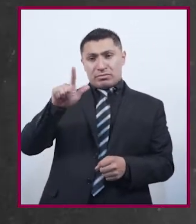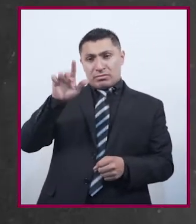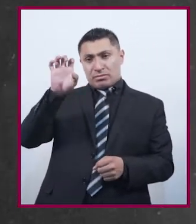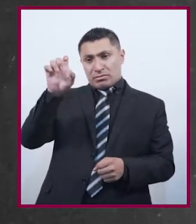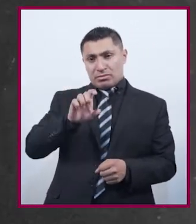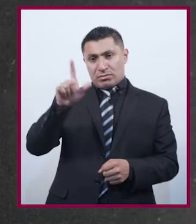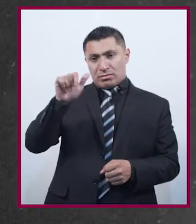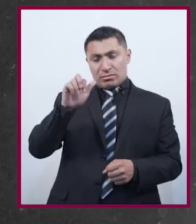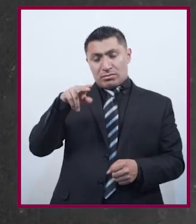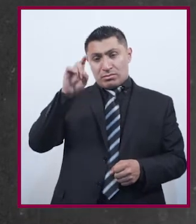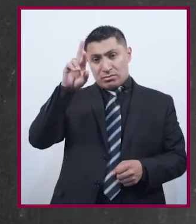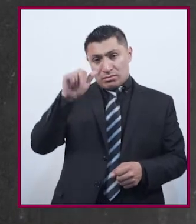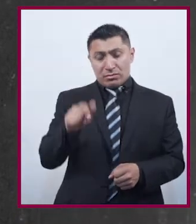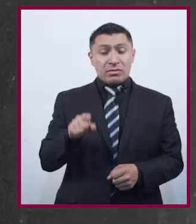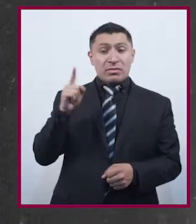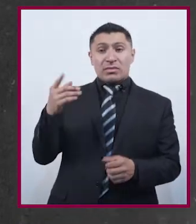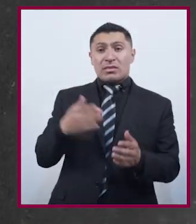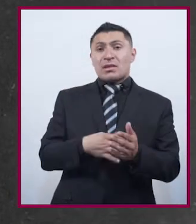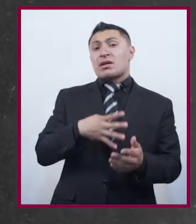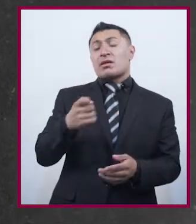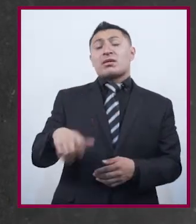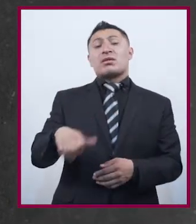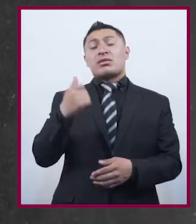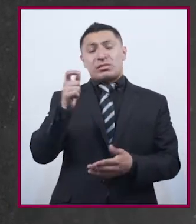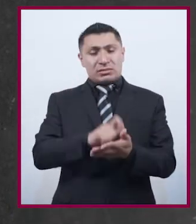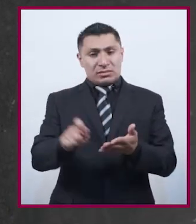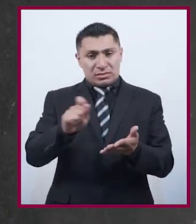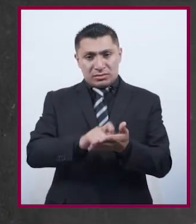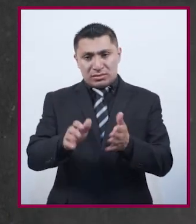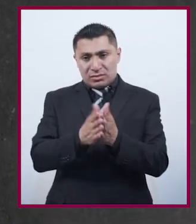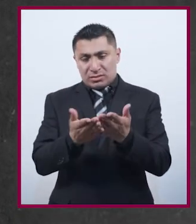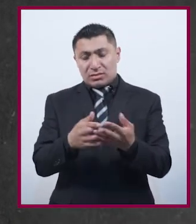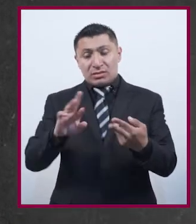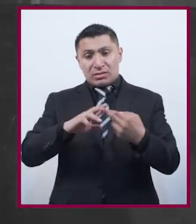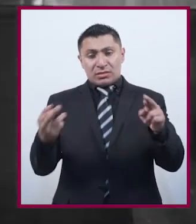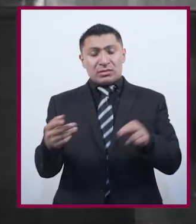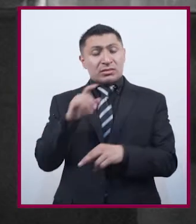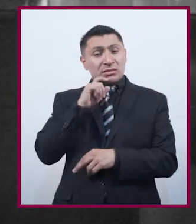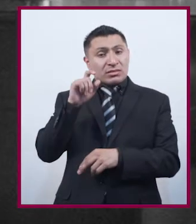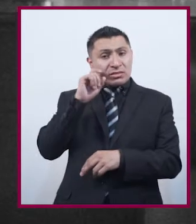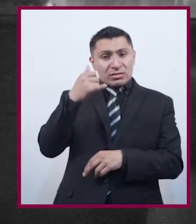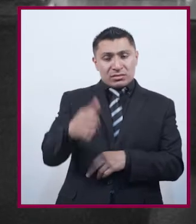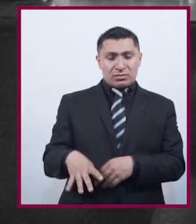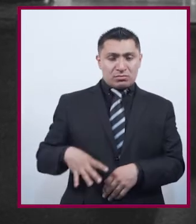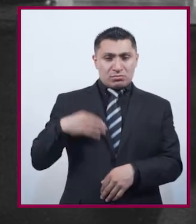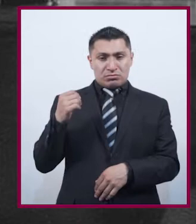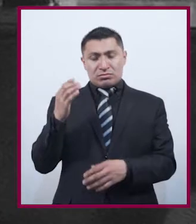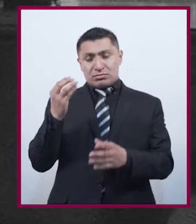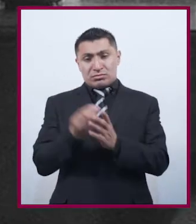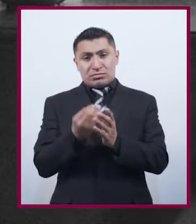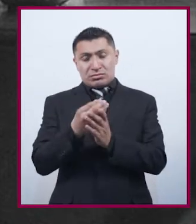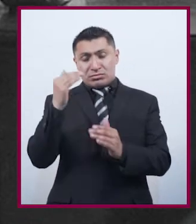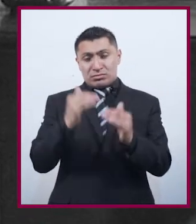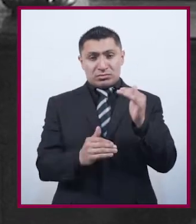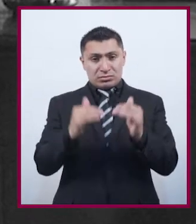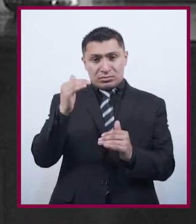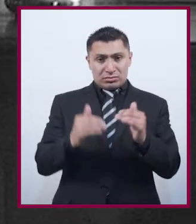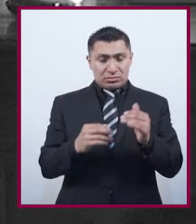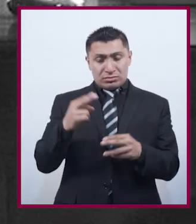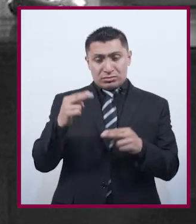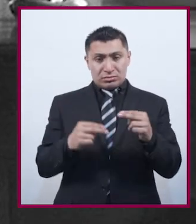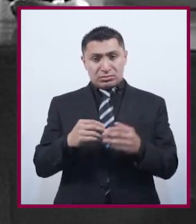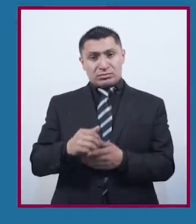de Alexandra Kollontai, quien en 1911 escribe el libro Las relaciones sexuales y la lucha de